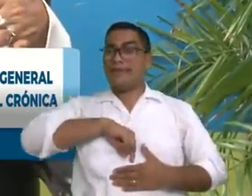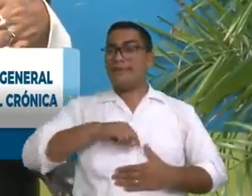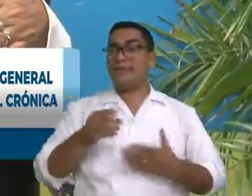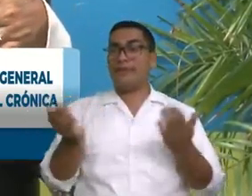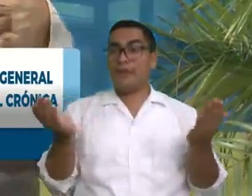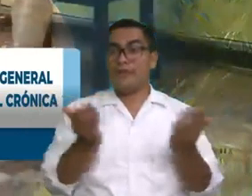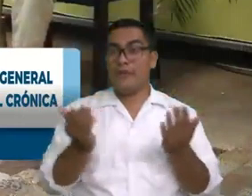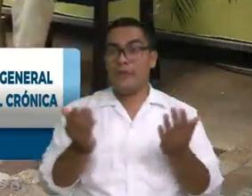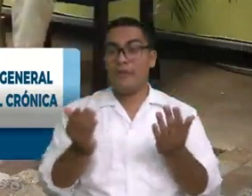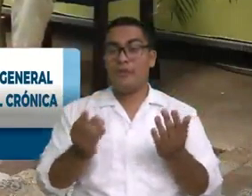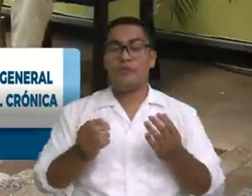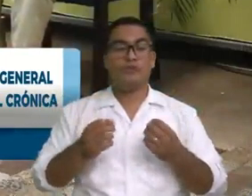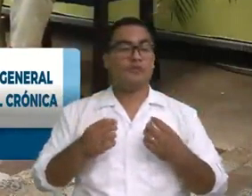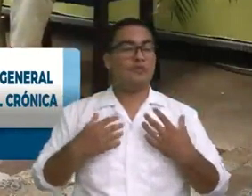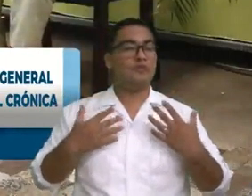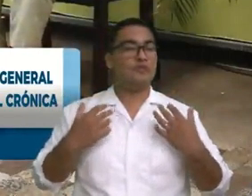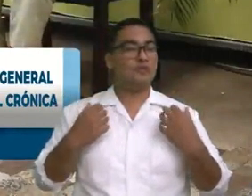para poder